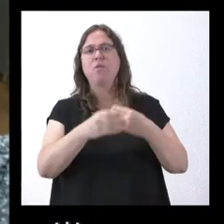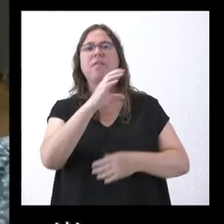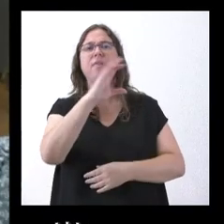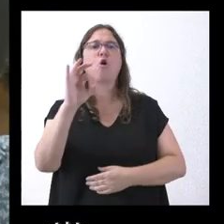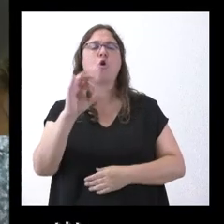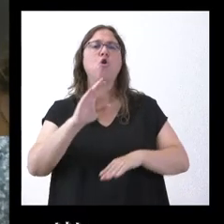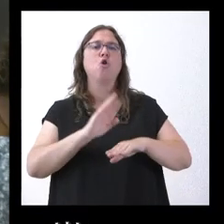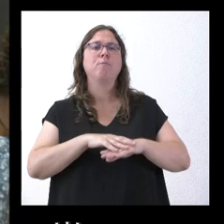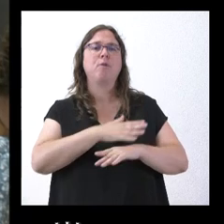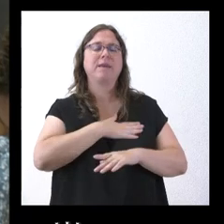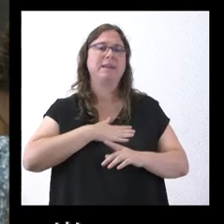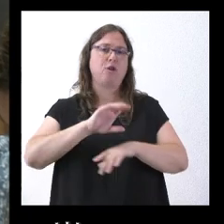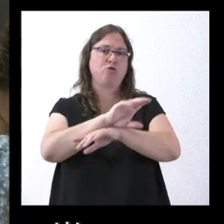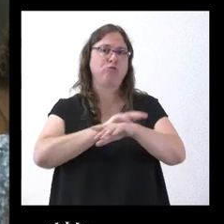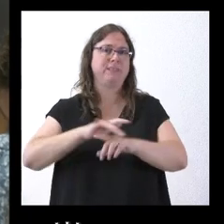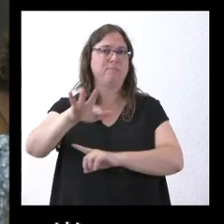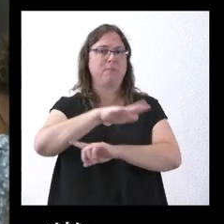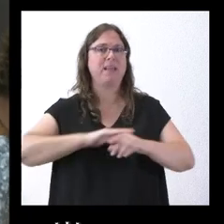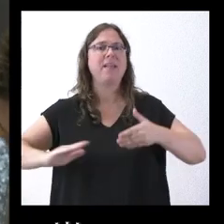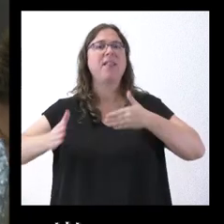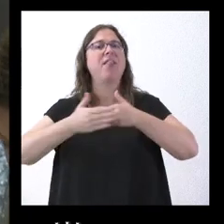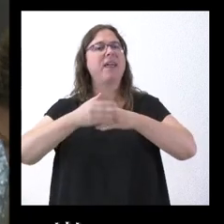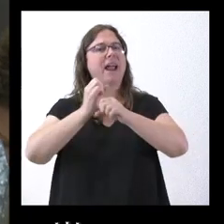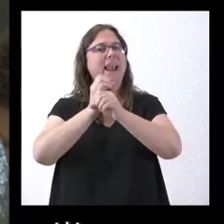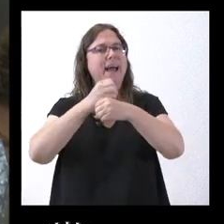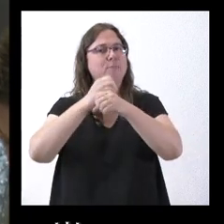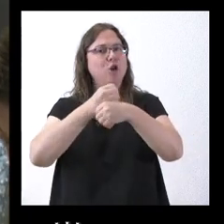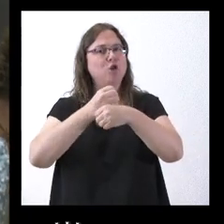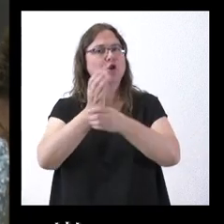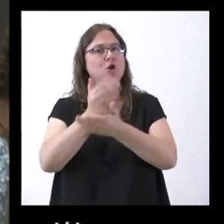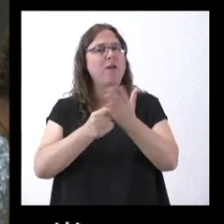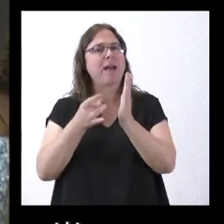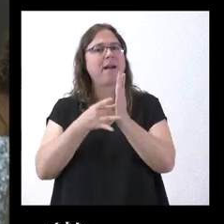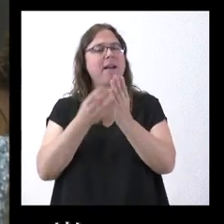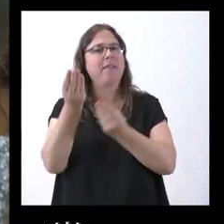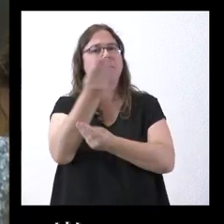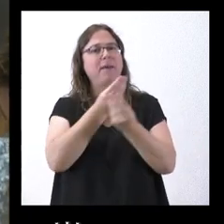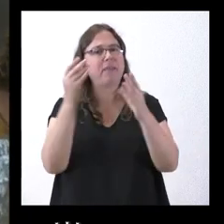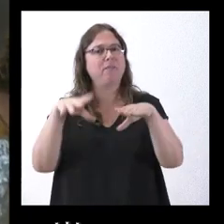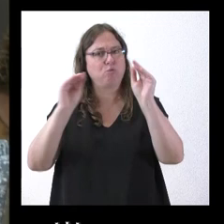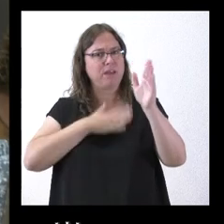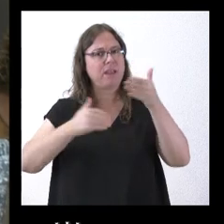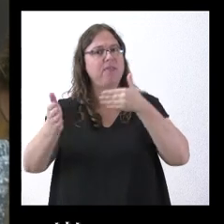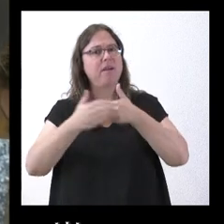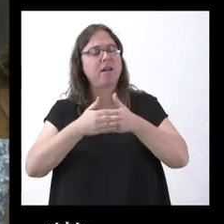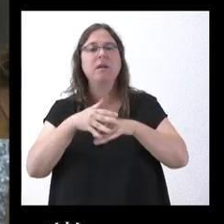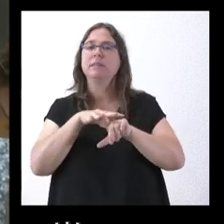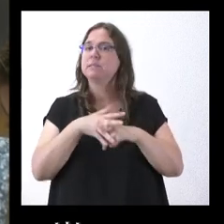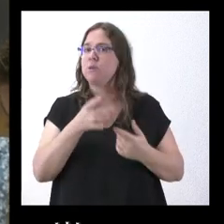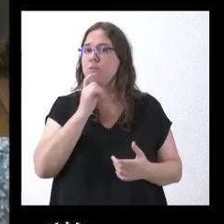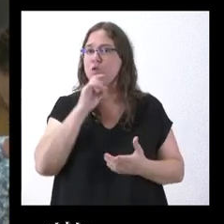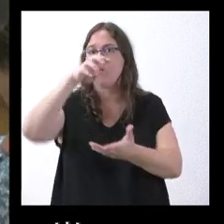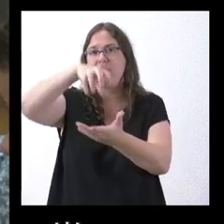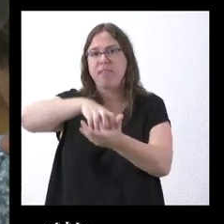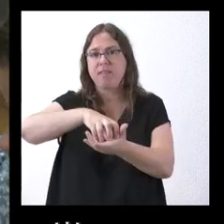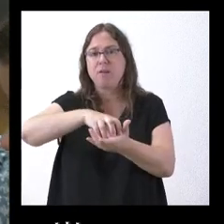intención de la Consejería de Medio Ambiente de cerrar el Laboratorio Regional de Calidad Ambiental, ubicado en Burgos. No sé cuál es la situación de este centro